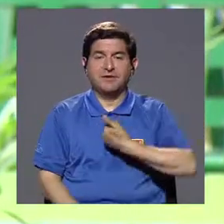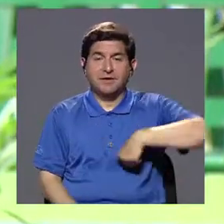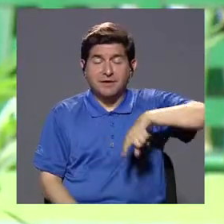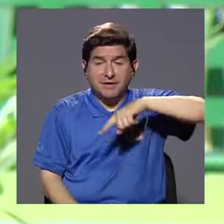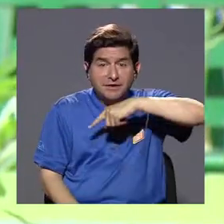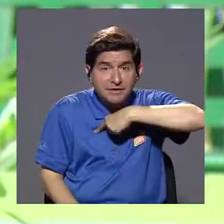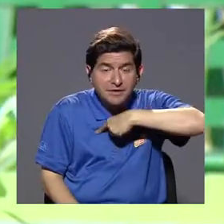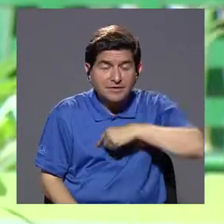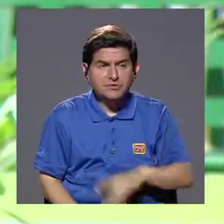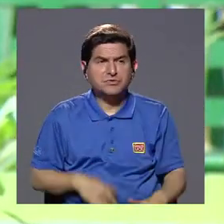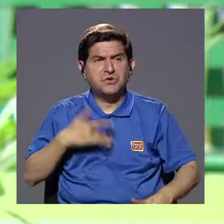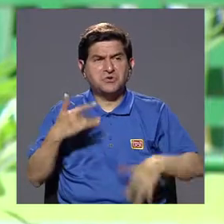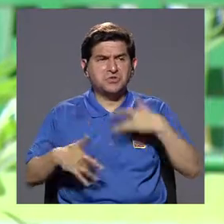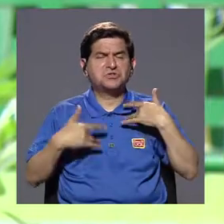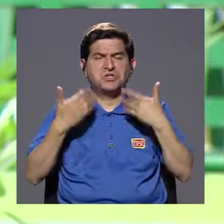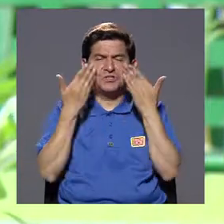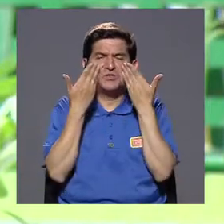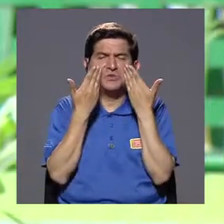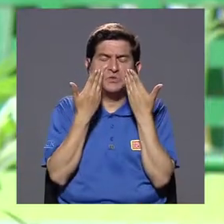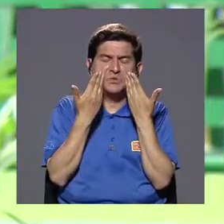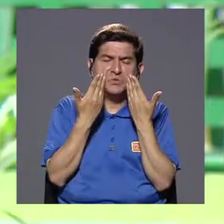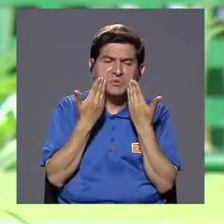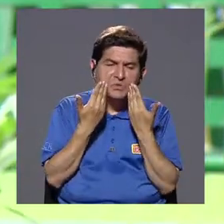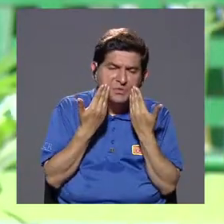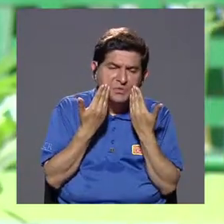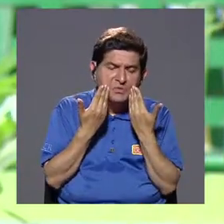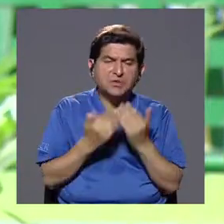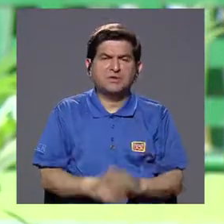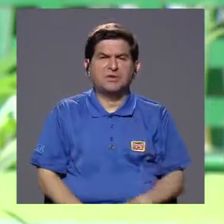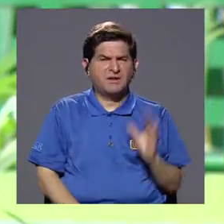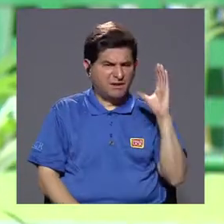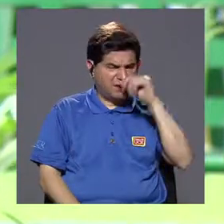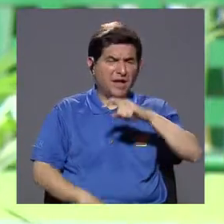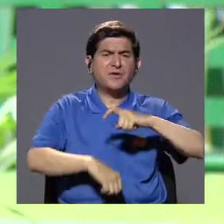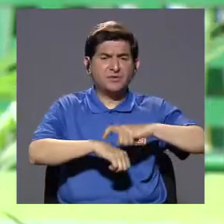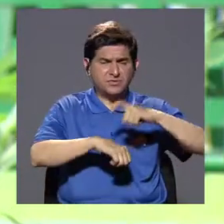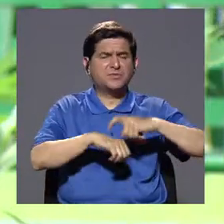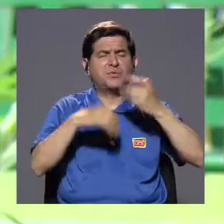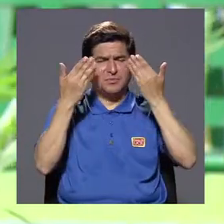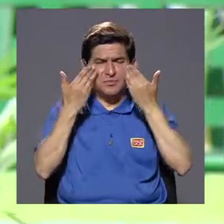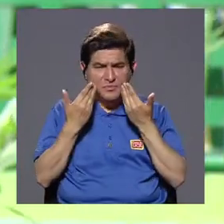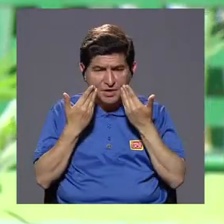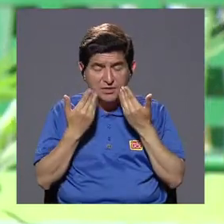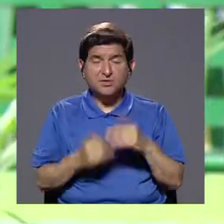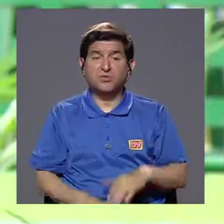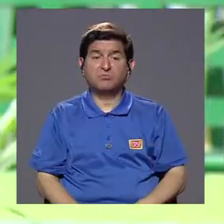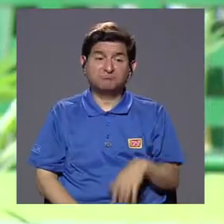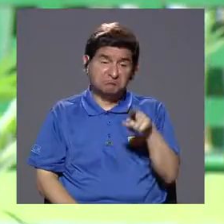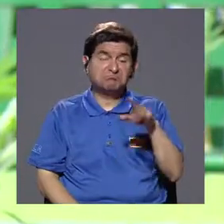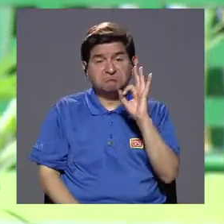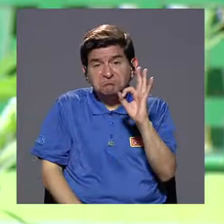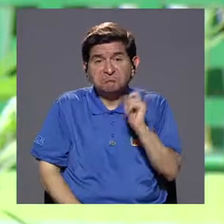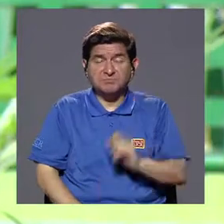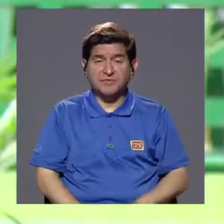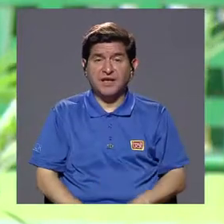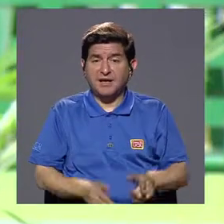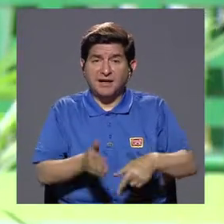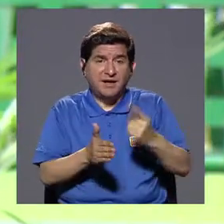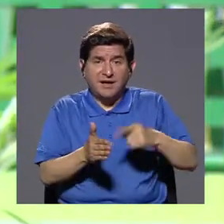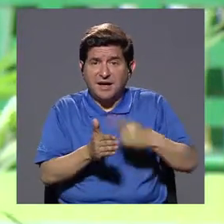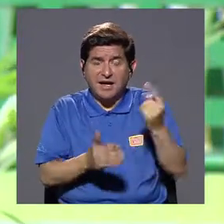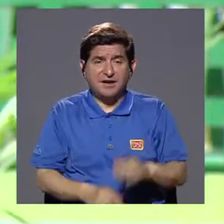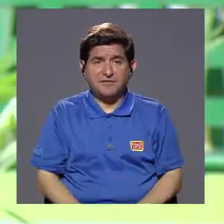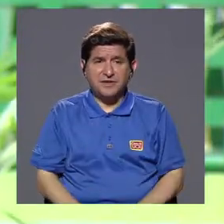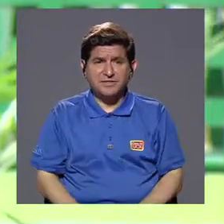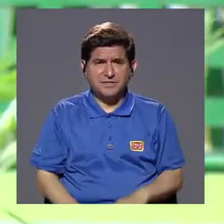tristeza el poder reconocer que hay momentos de tristeza y hay que estar triste a veces desvalorizamos eso también